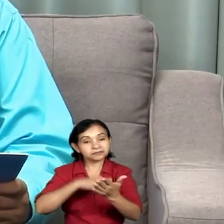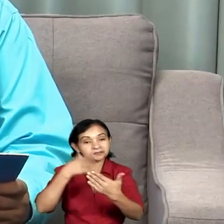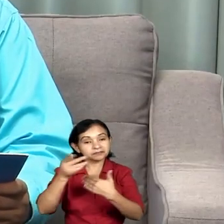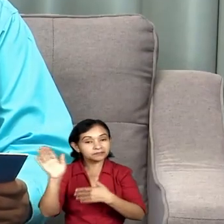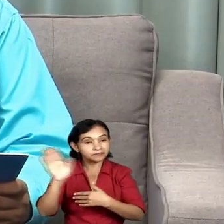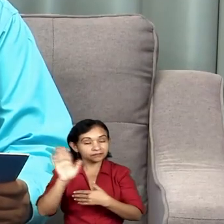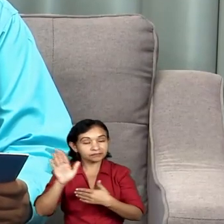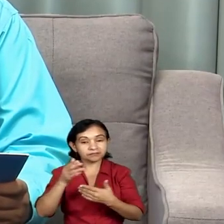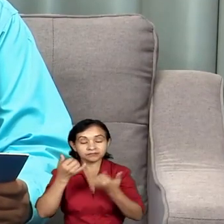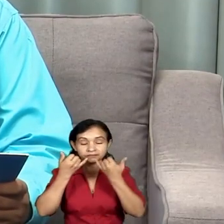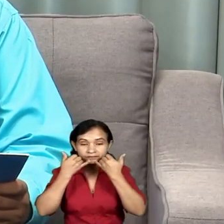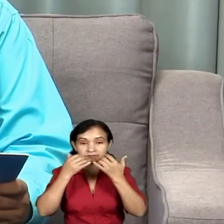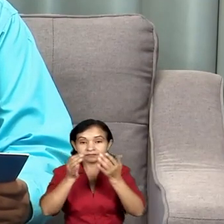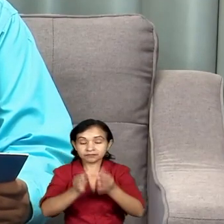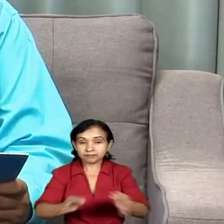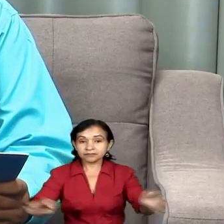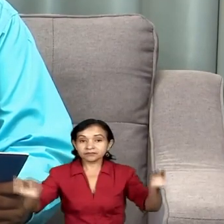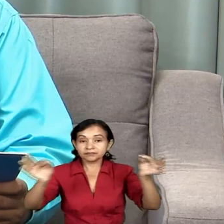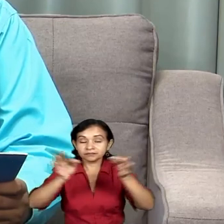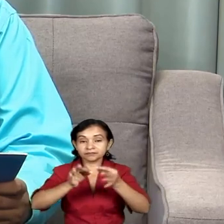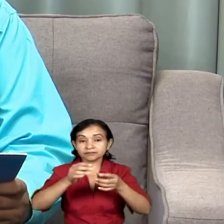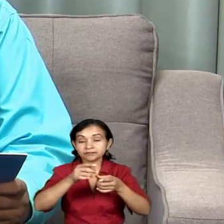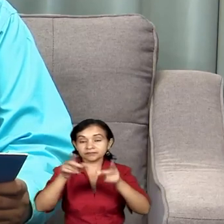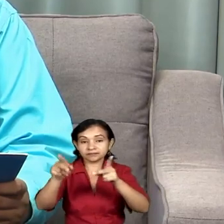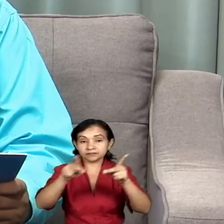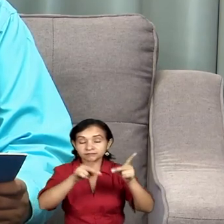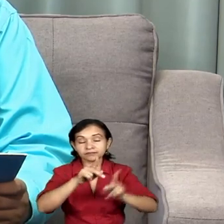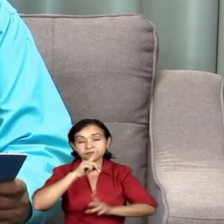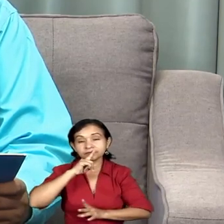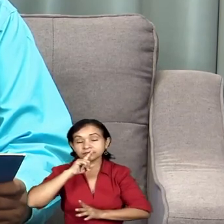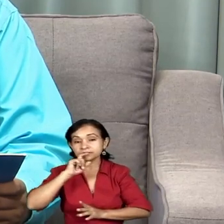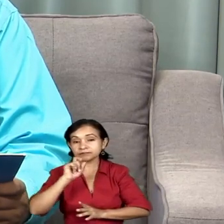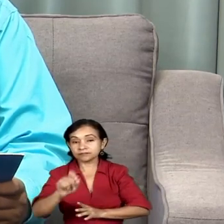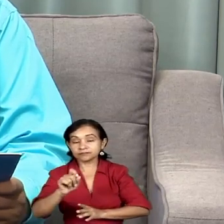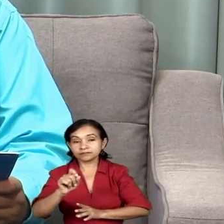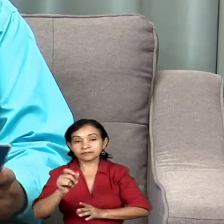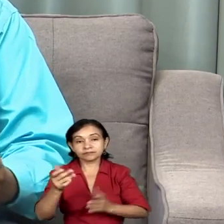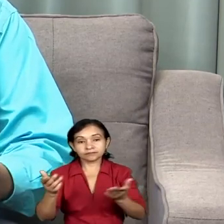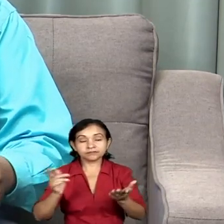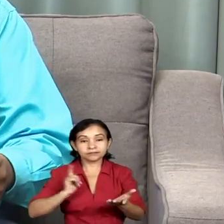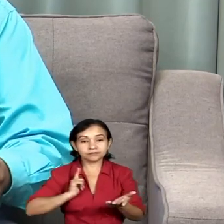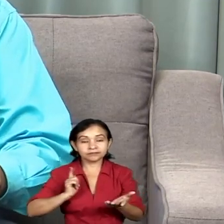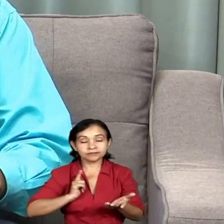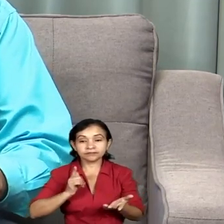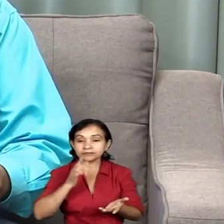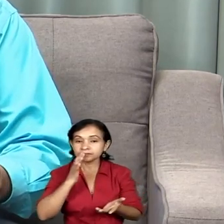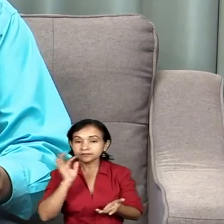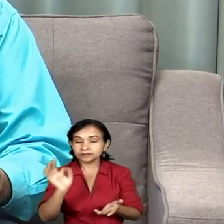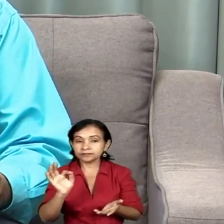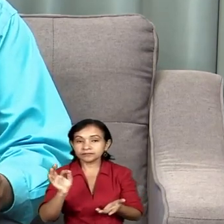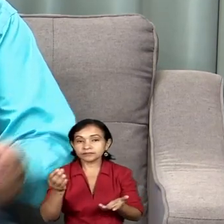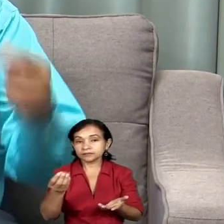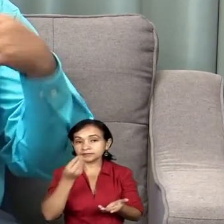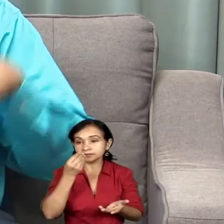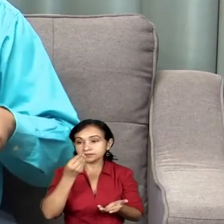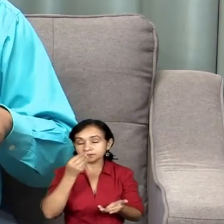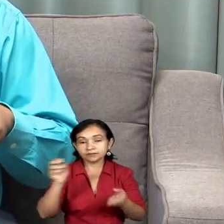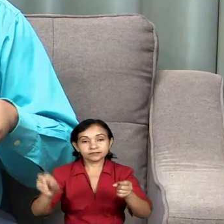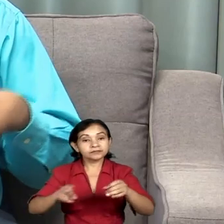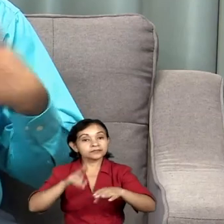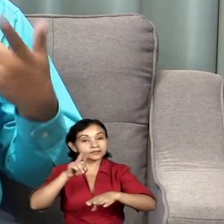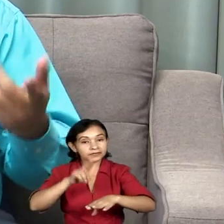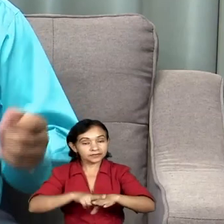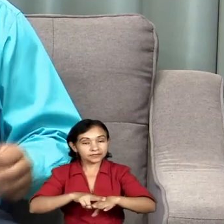con una importante invitación para quienes gustan precisamente de los sabores gastronómicos